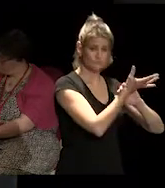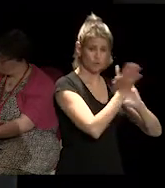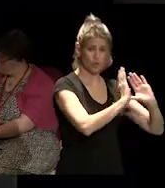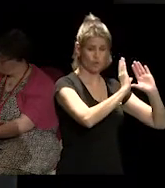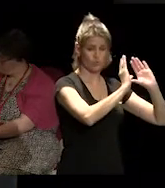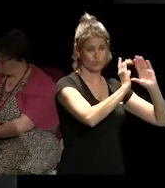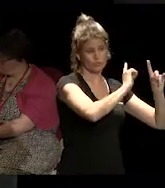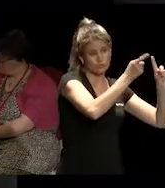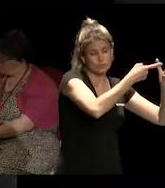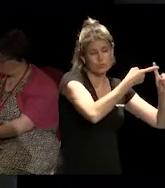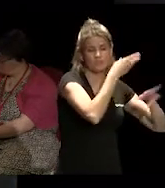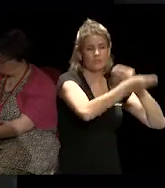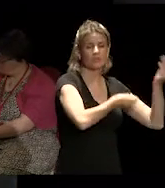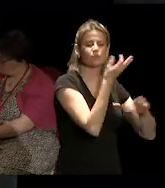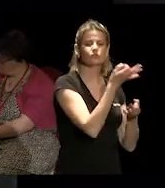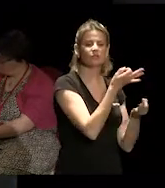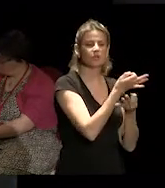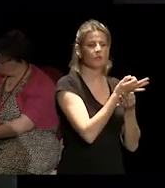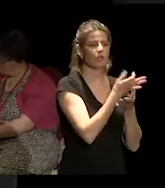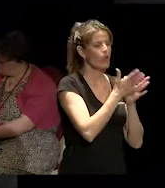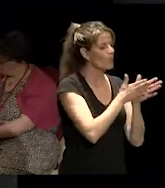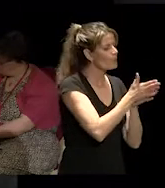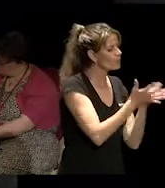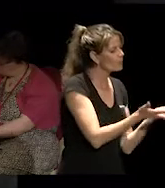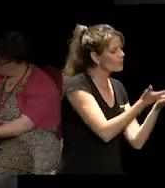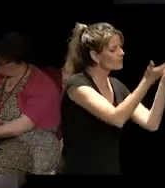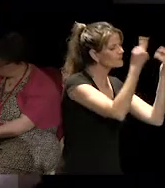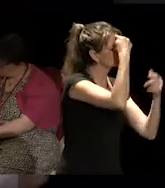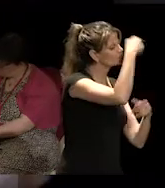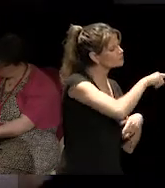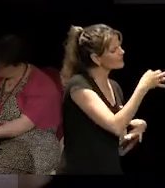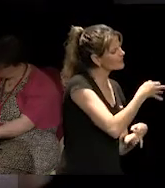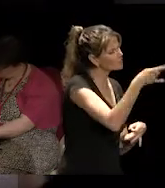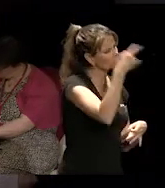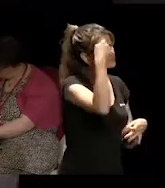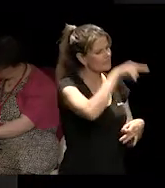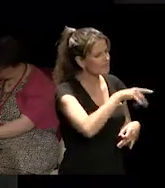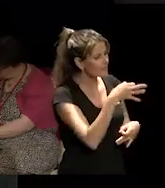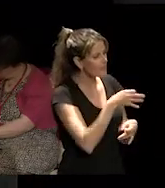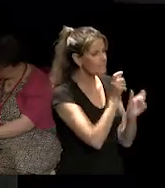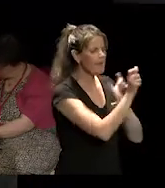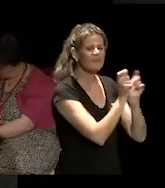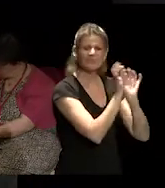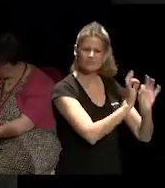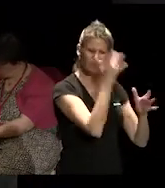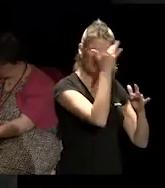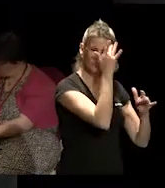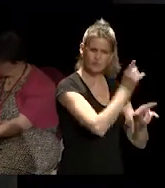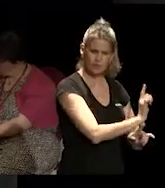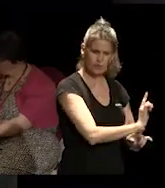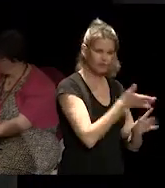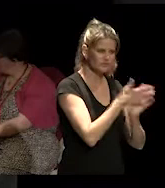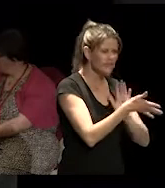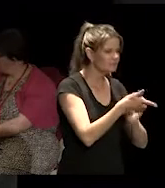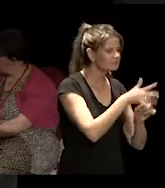hicimos fue promover el intercambio de saberes, no como filosofía, no como palabra dicha, sino también como algo